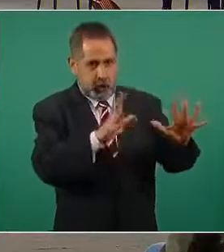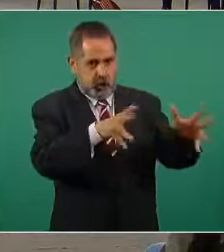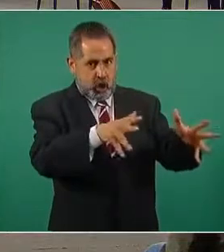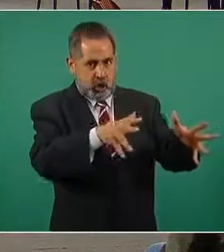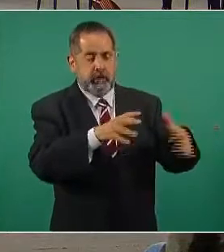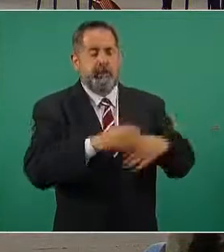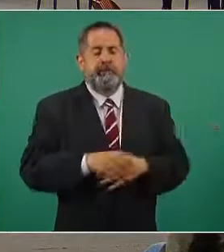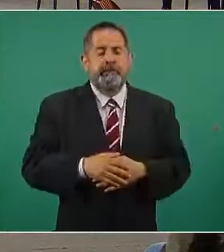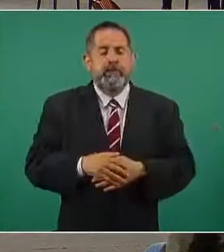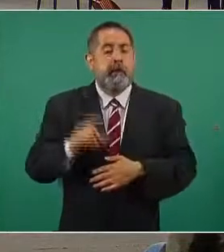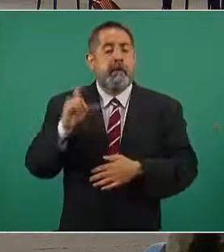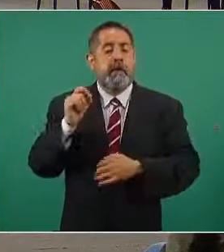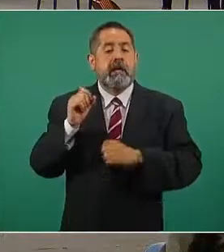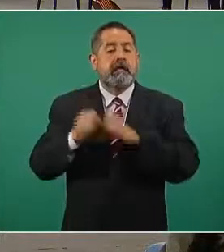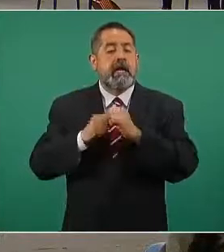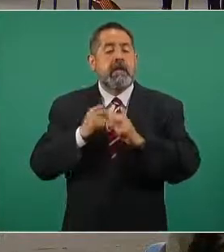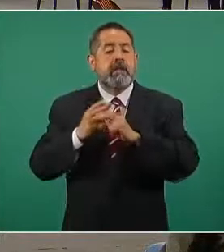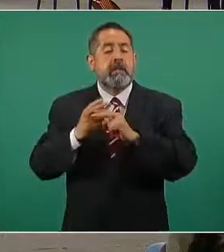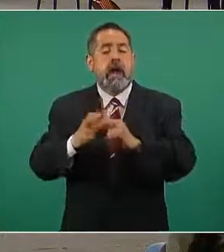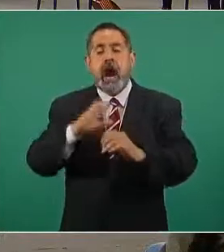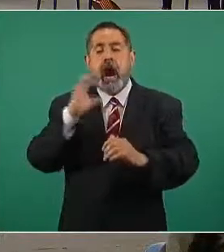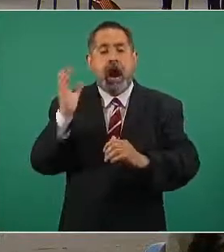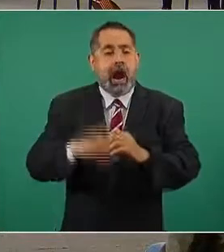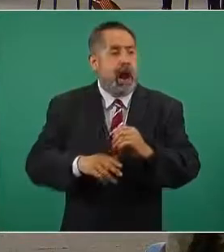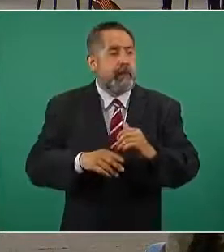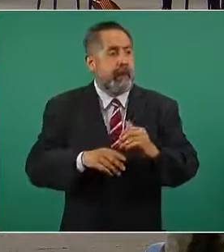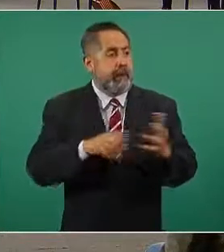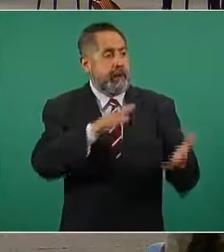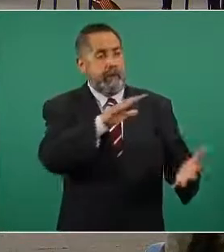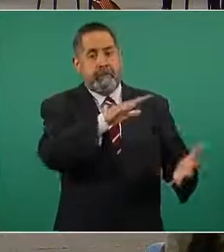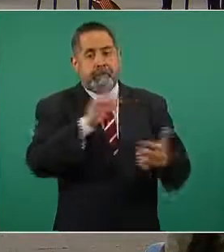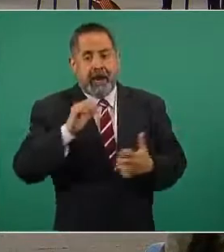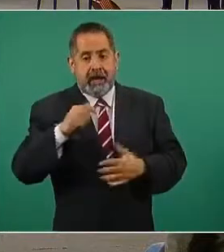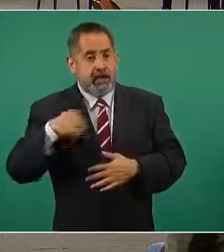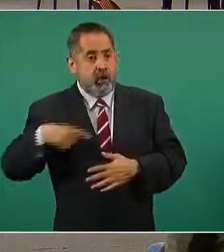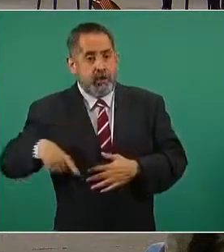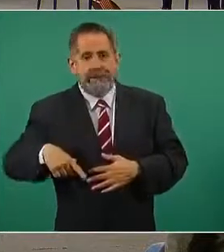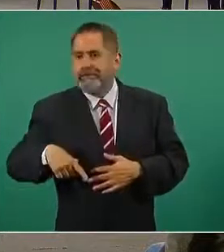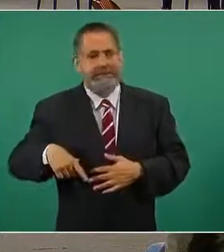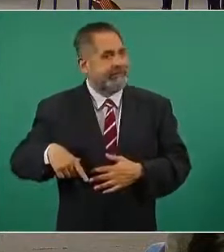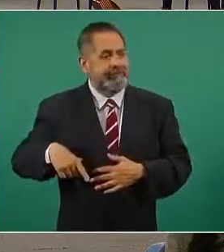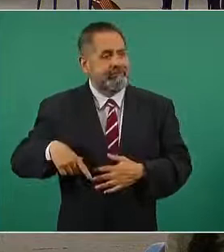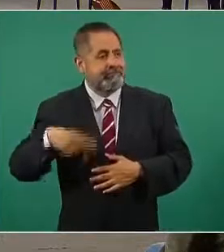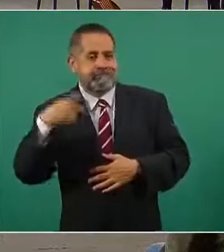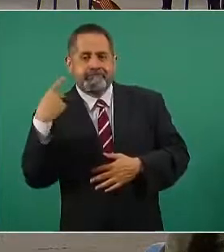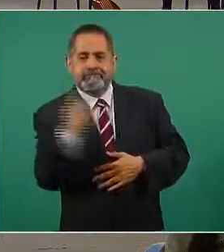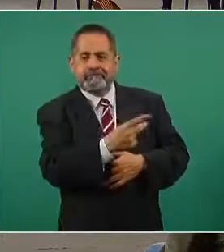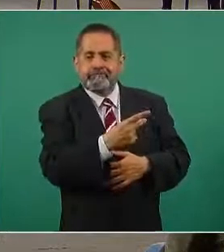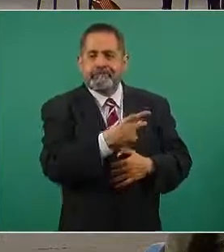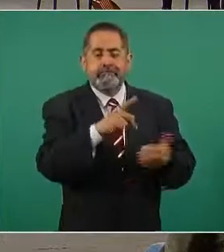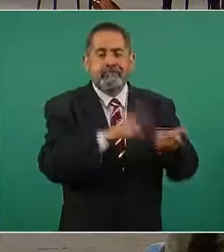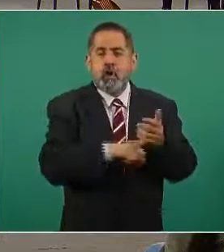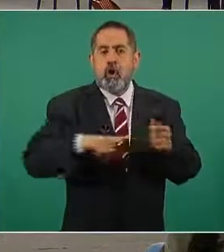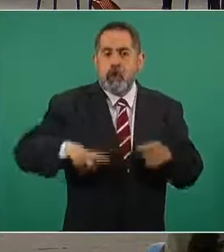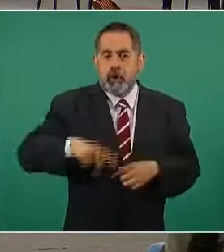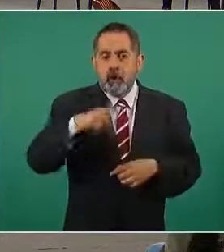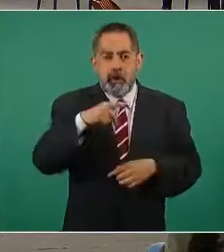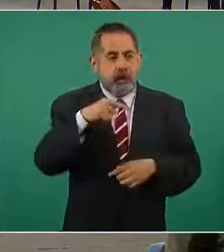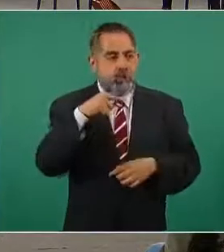su vigencia, siguen siendo propiedad del proveedor y no del Gobierno de